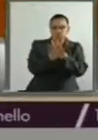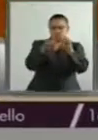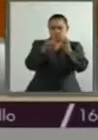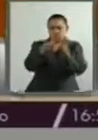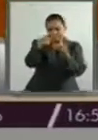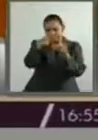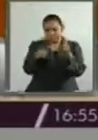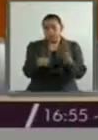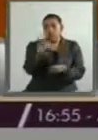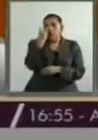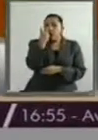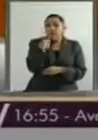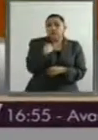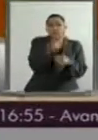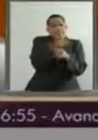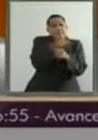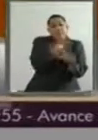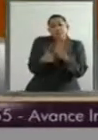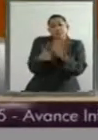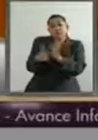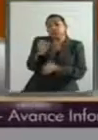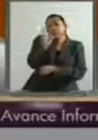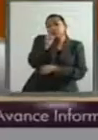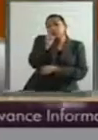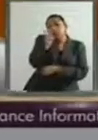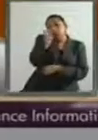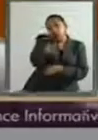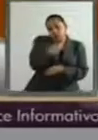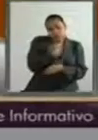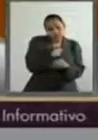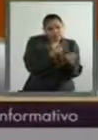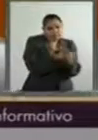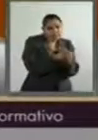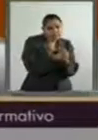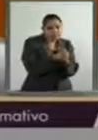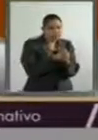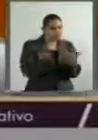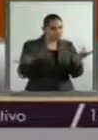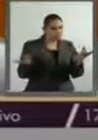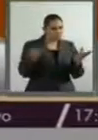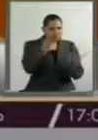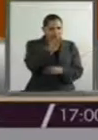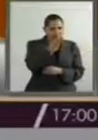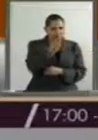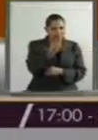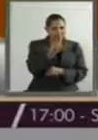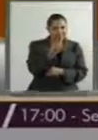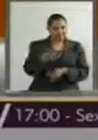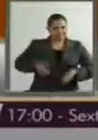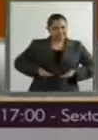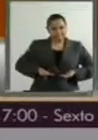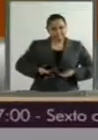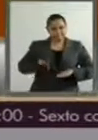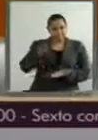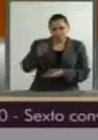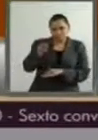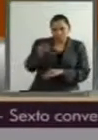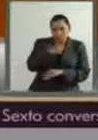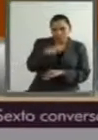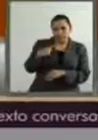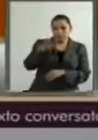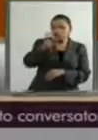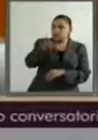objeto de que se reserve información, cuando el desarrollo de los procesos democráticos o de